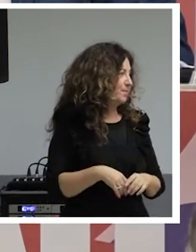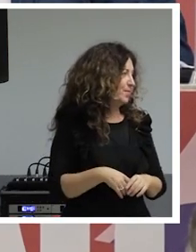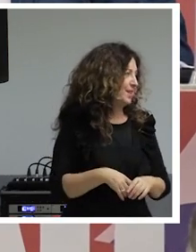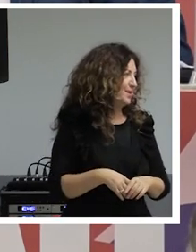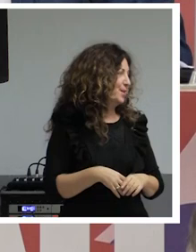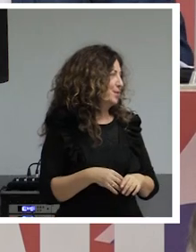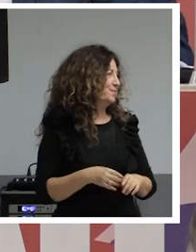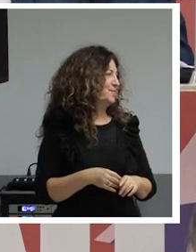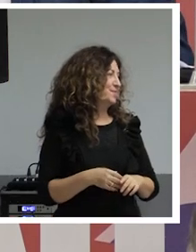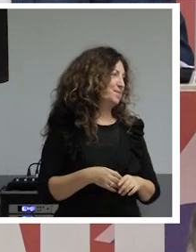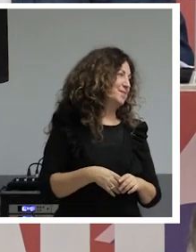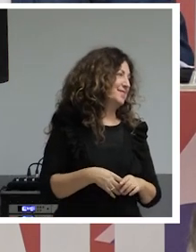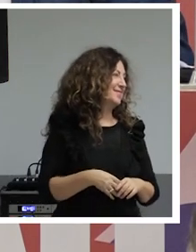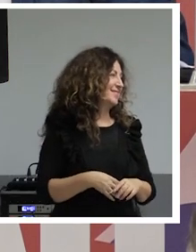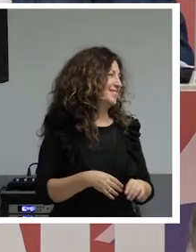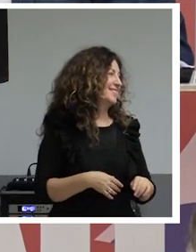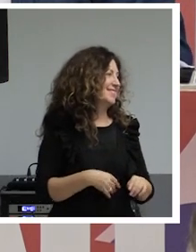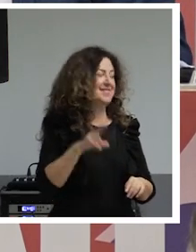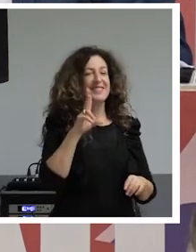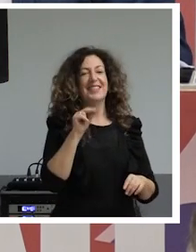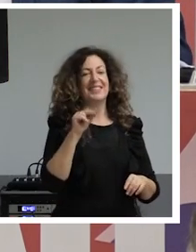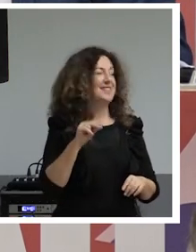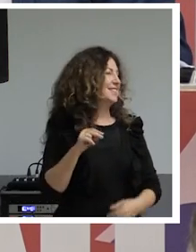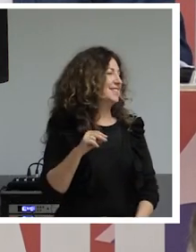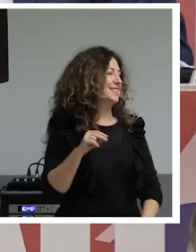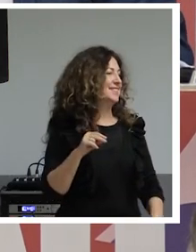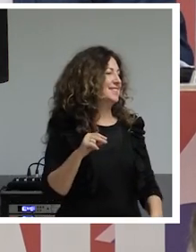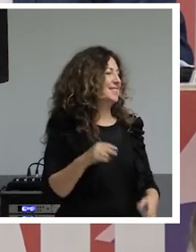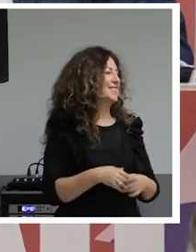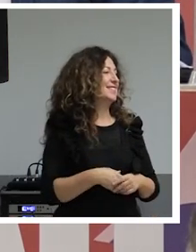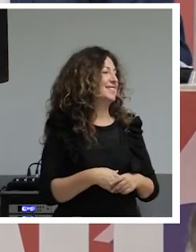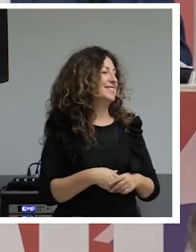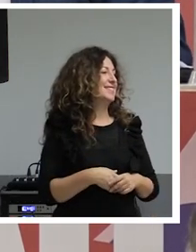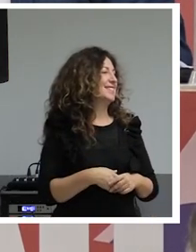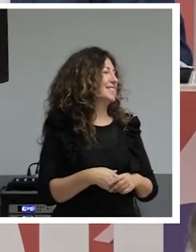propios de cada territorio preguntan por el euskera pero en tu caso es el valenciano